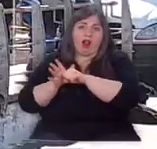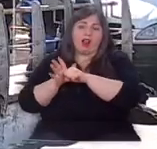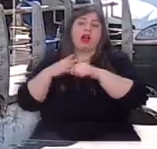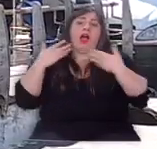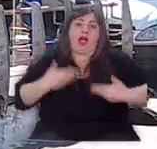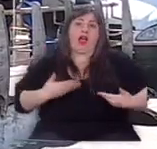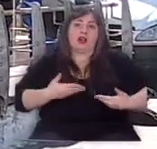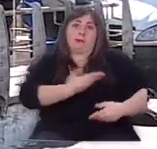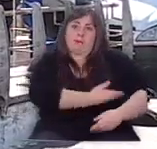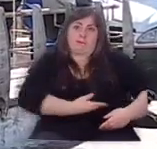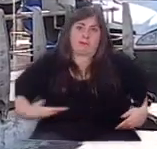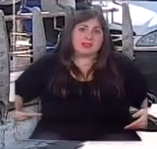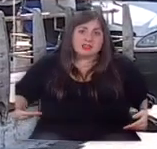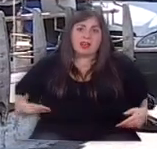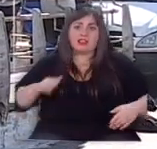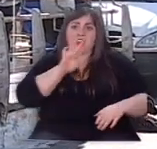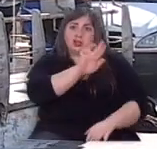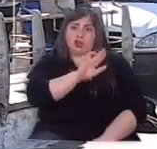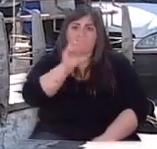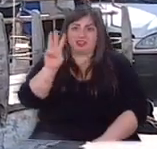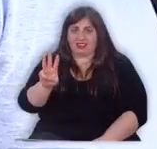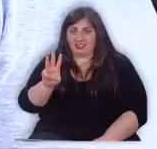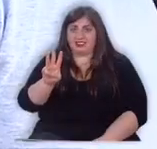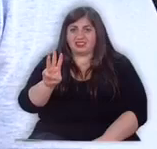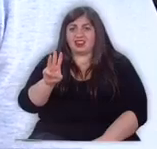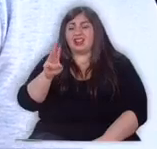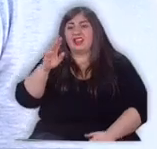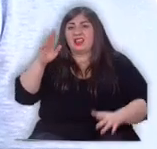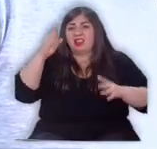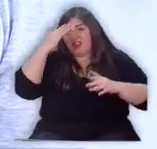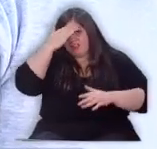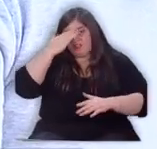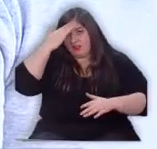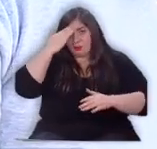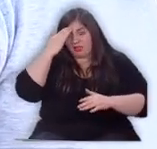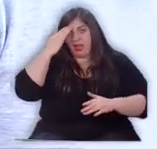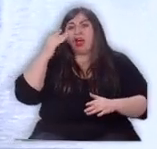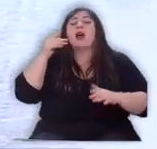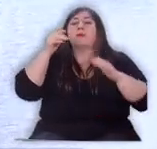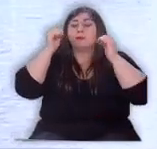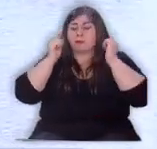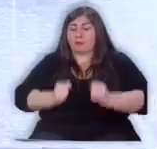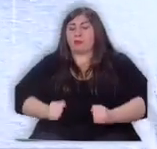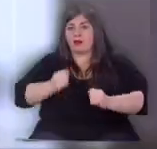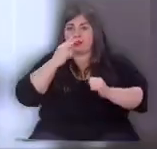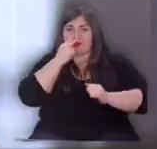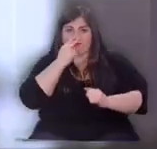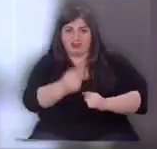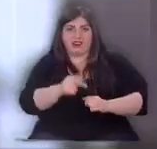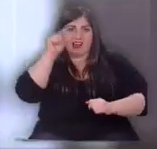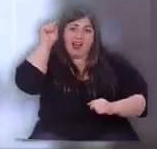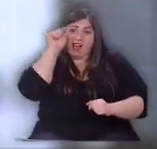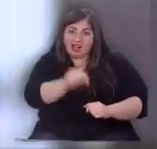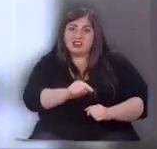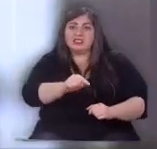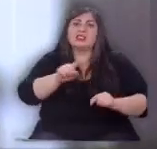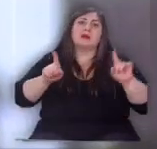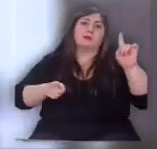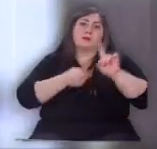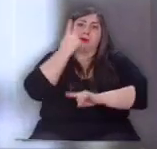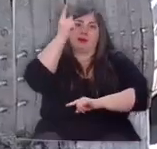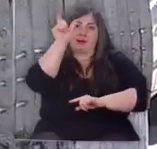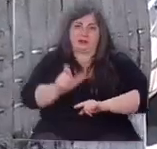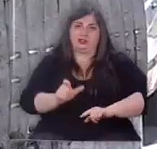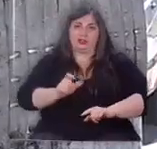Hoy, la mitad de los 93 casos de la enfermedad que tiene la comuna de Hualpén pueden rastrearse directamente a este primer